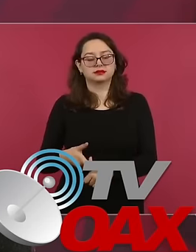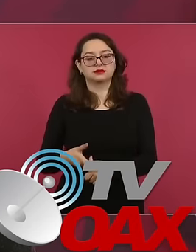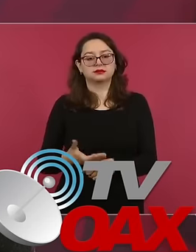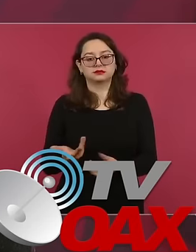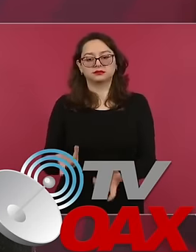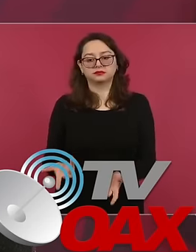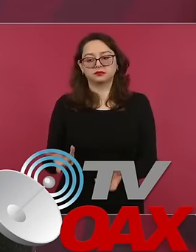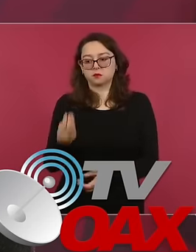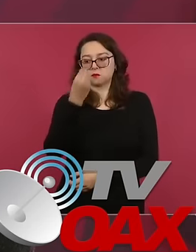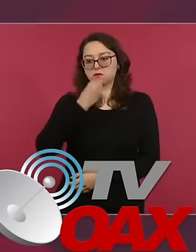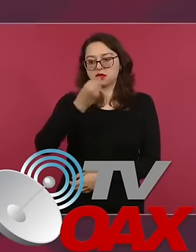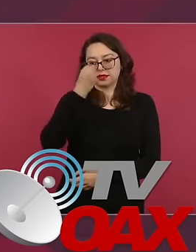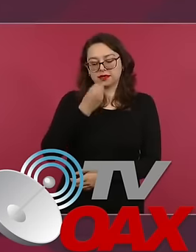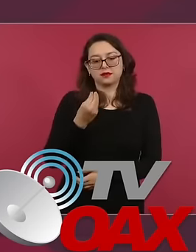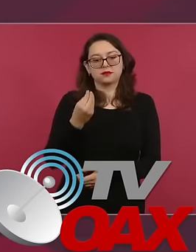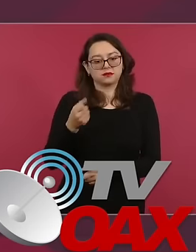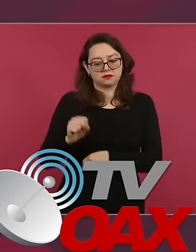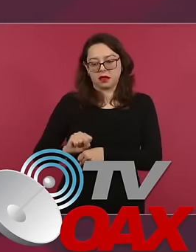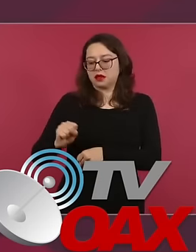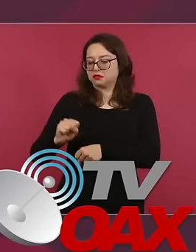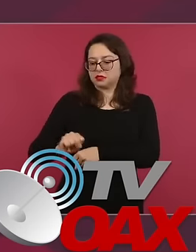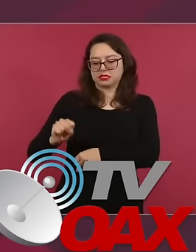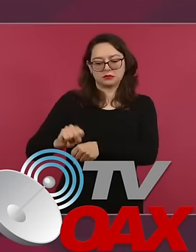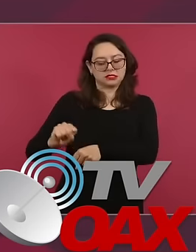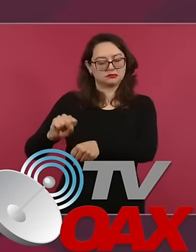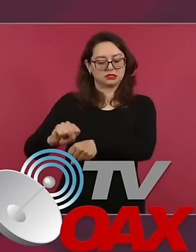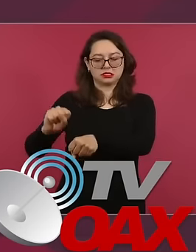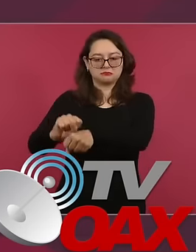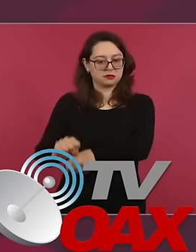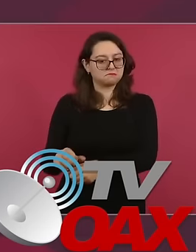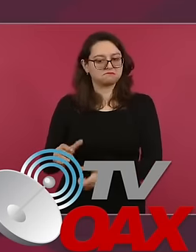Este apoyo, que implica